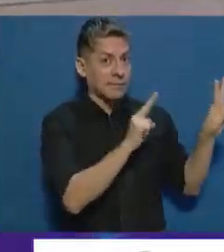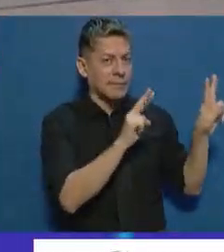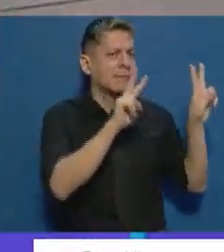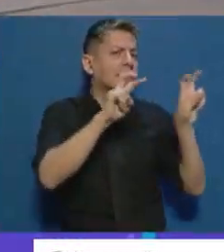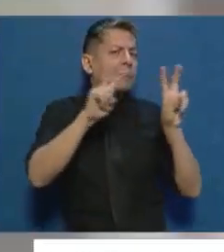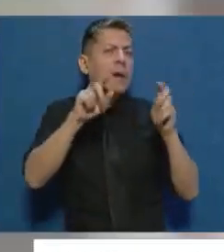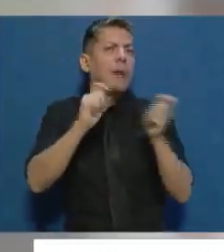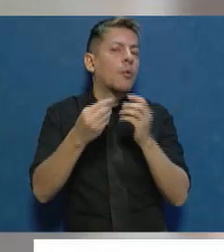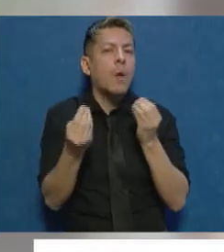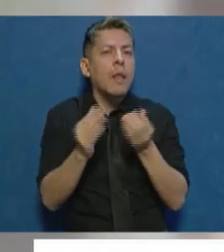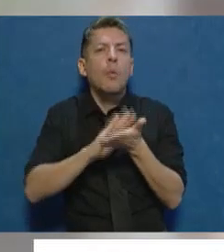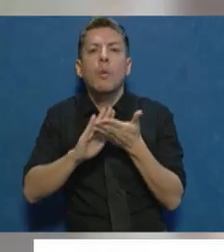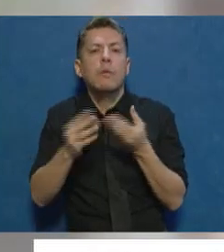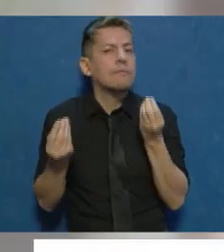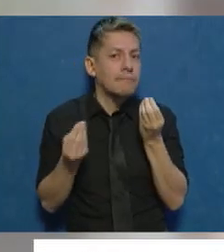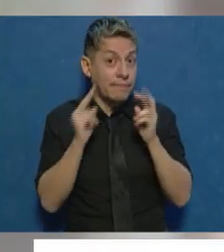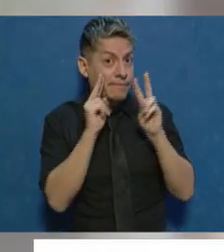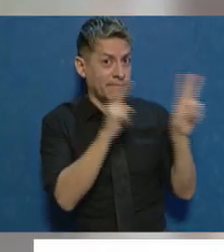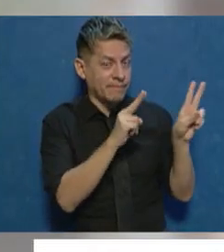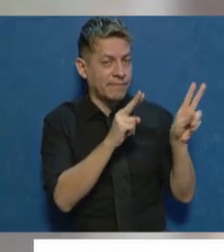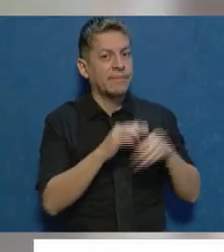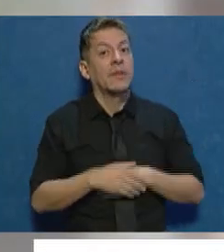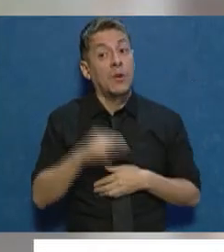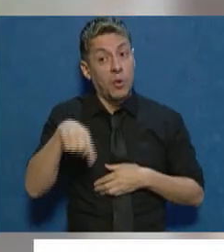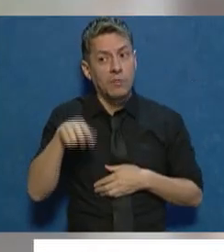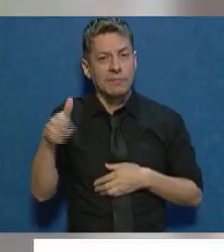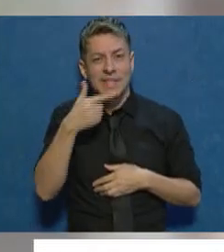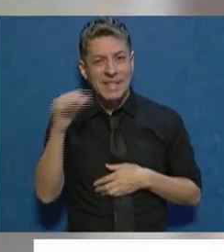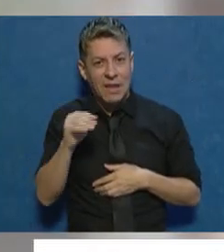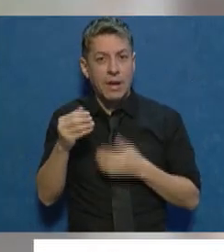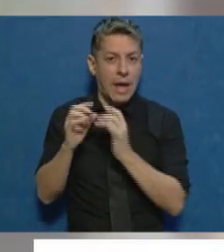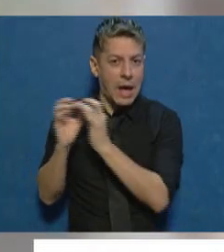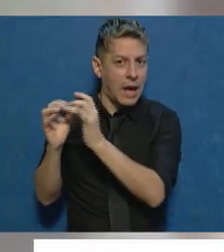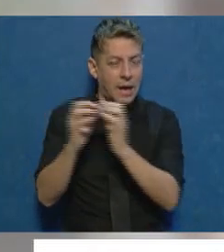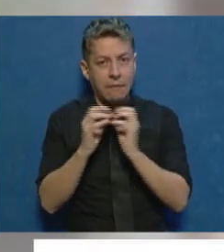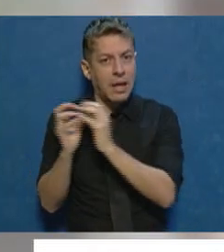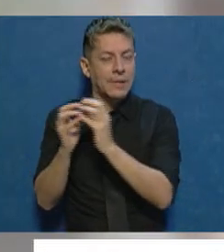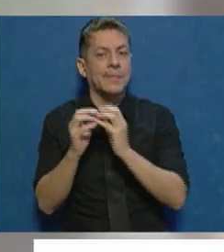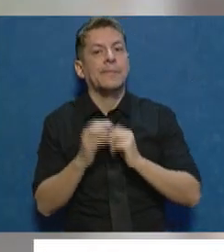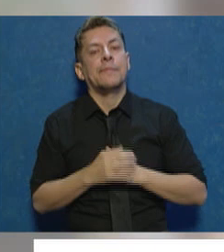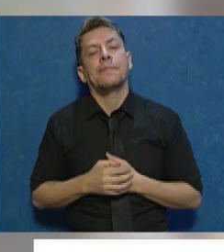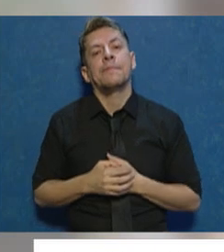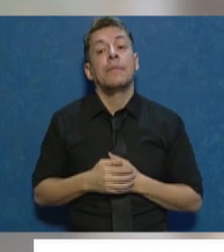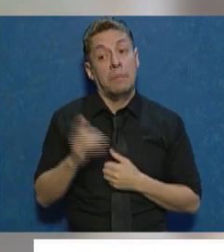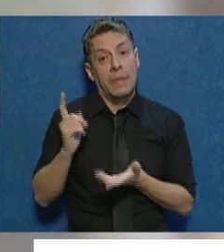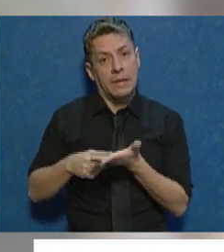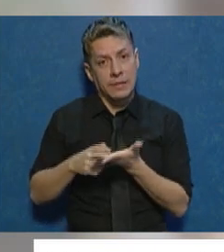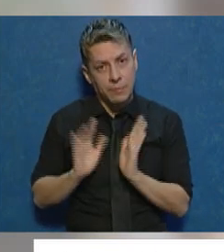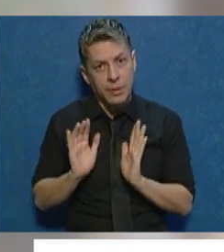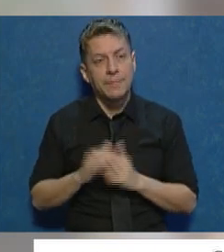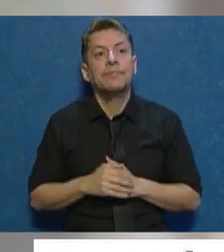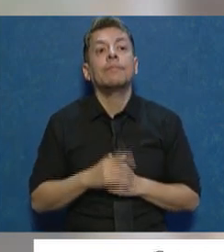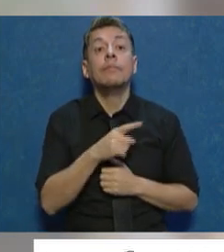los cambios que van a tener en cuenta hoy los legisladores a la hora de llevar adelante esta decisión. Recuerden